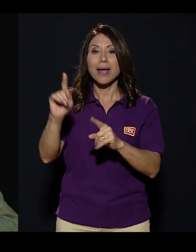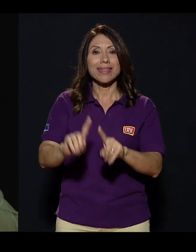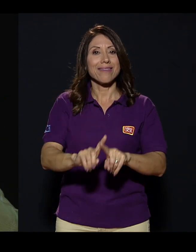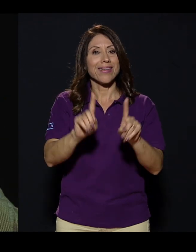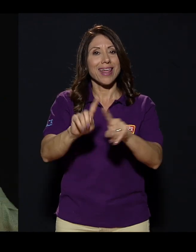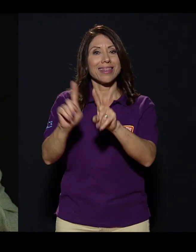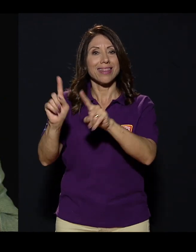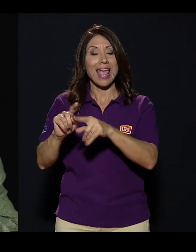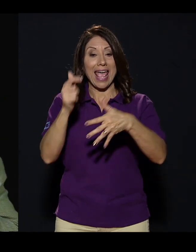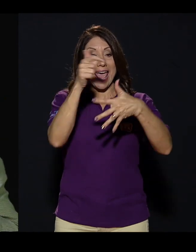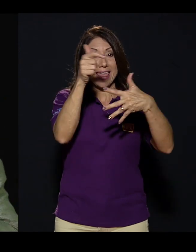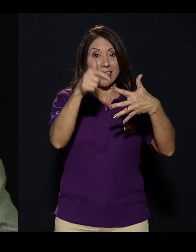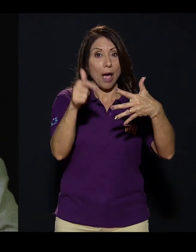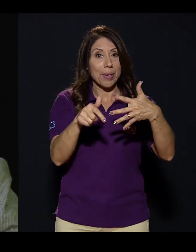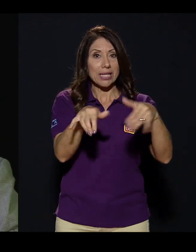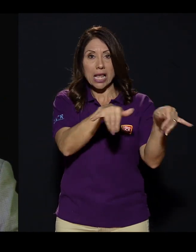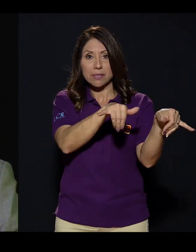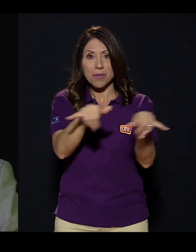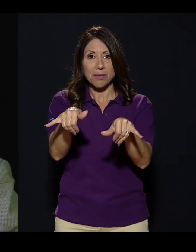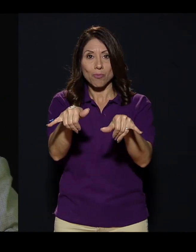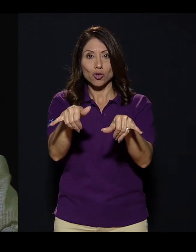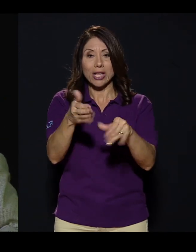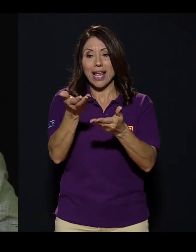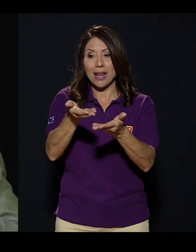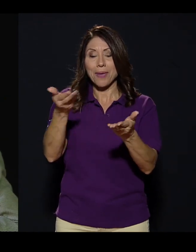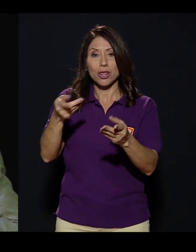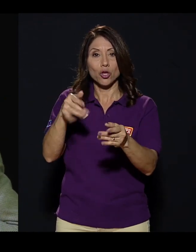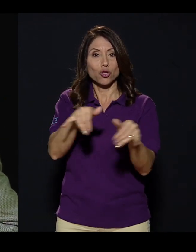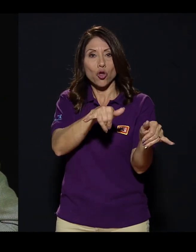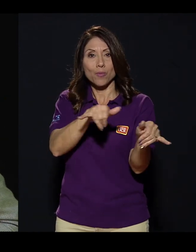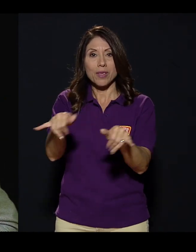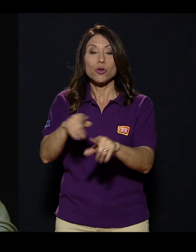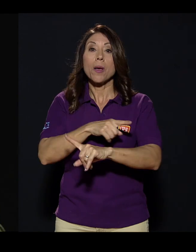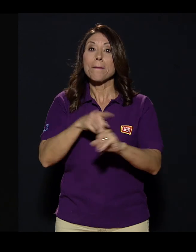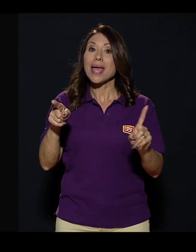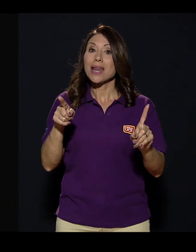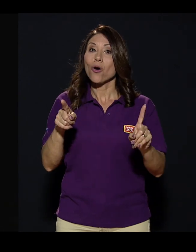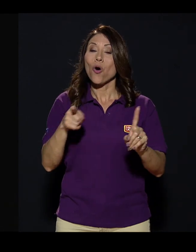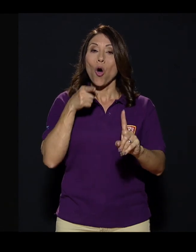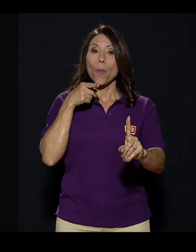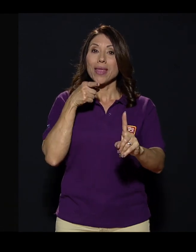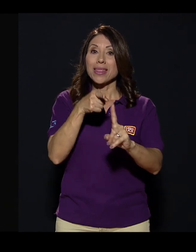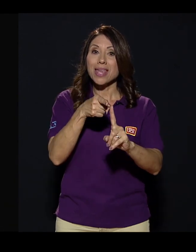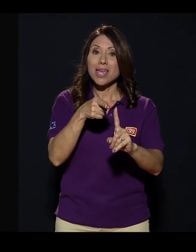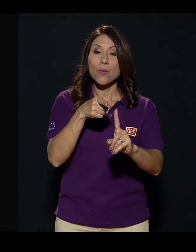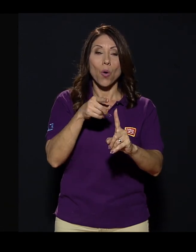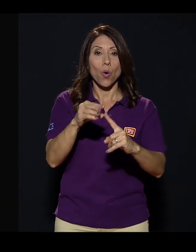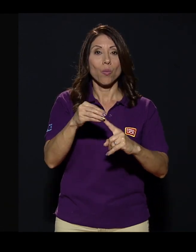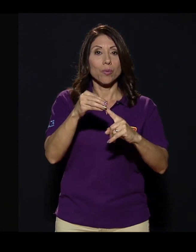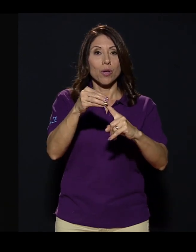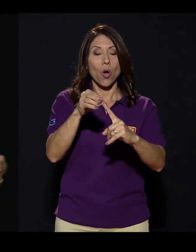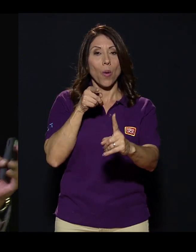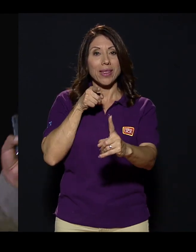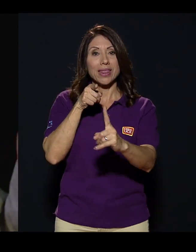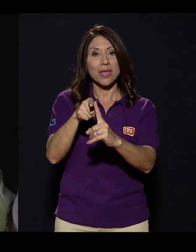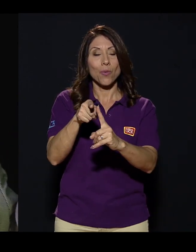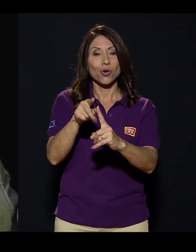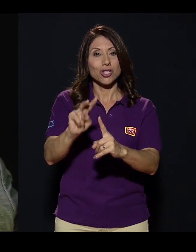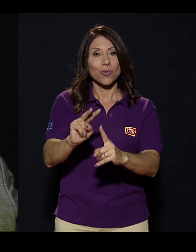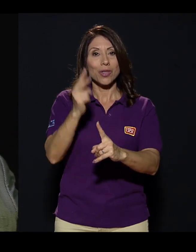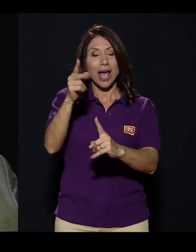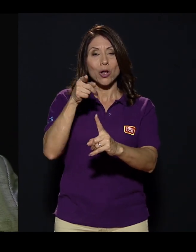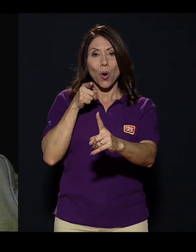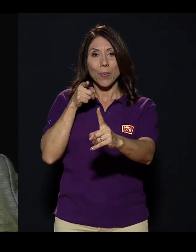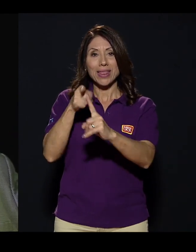el objetivo final, lo que uno busca, la población a la que va a uno servir con ese proyecto, ahí es donde vienen